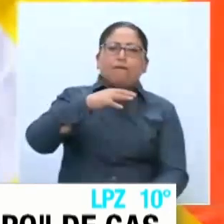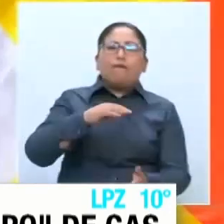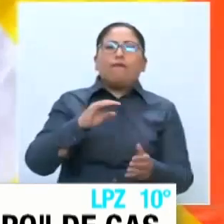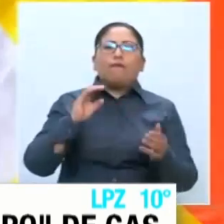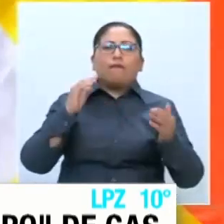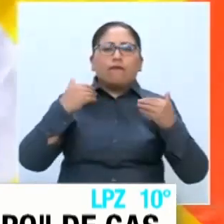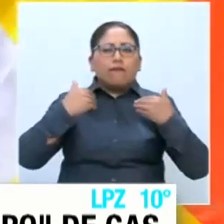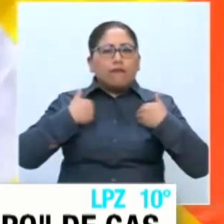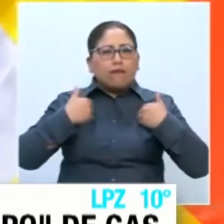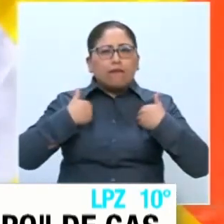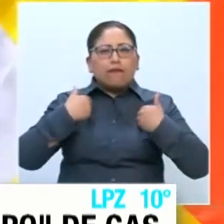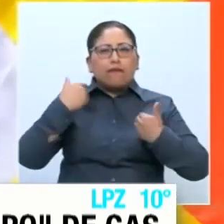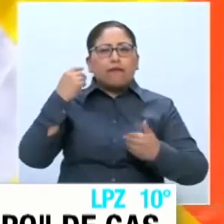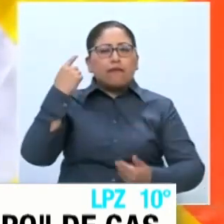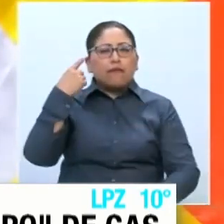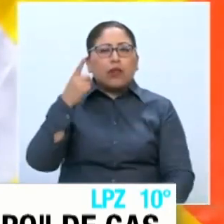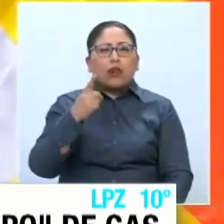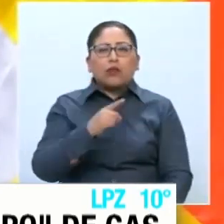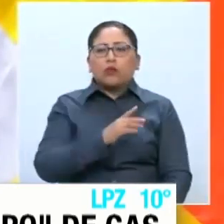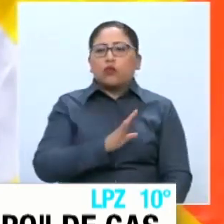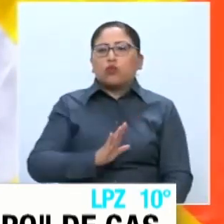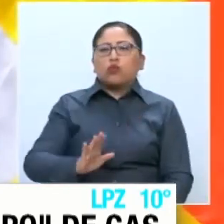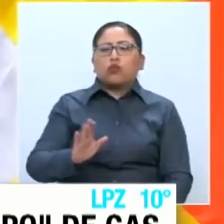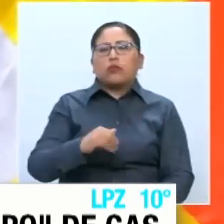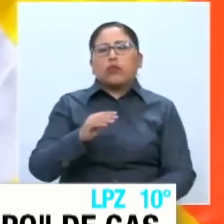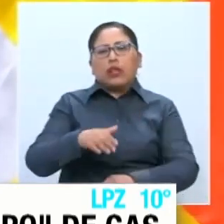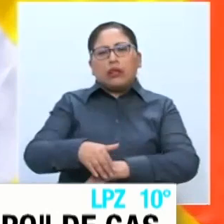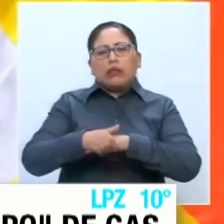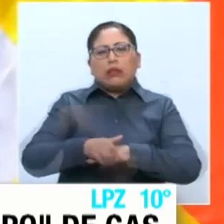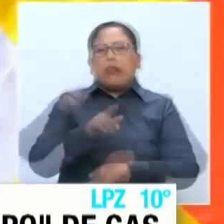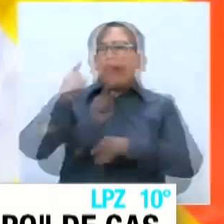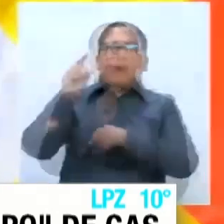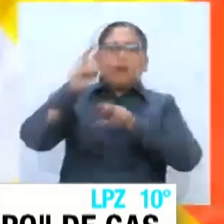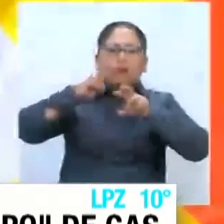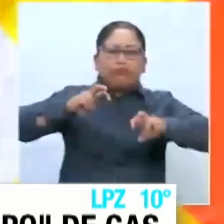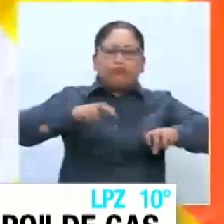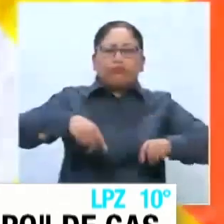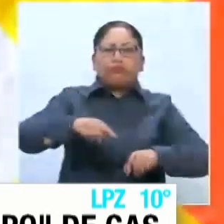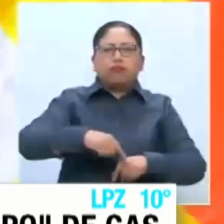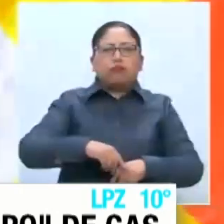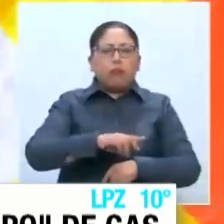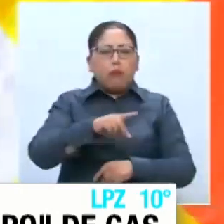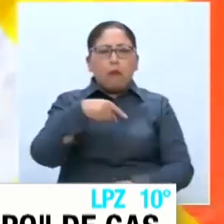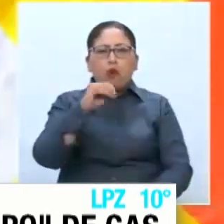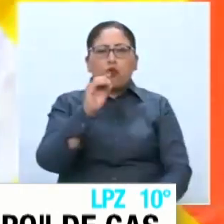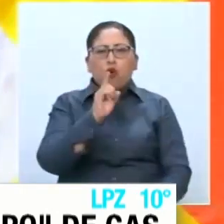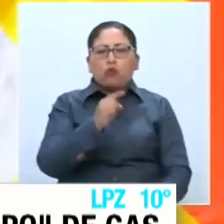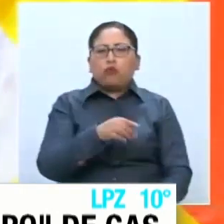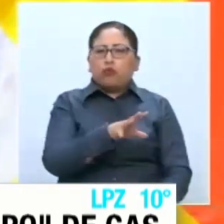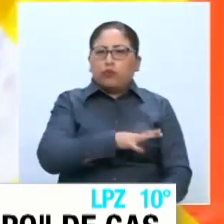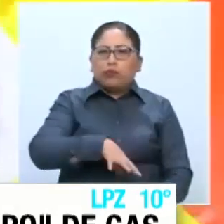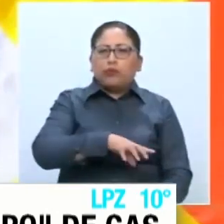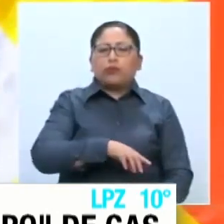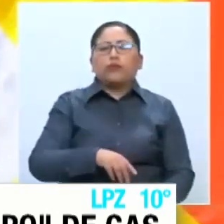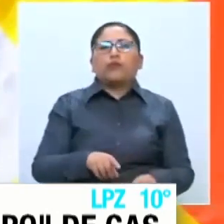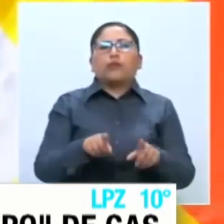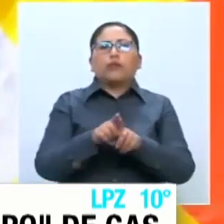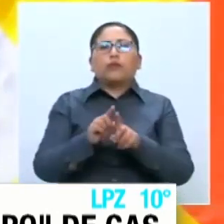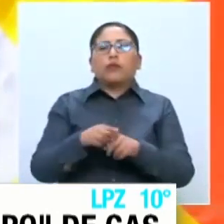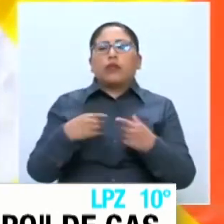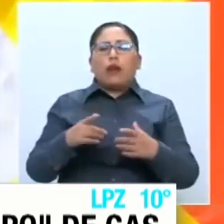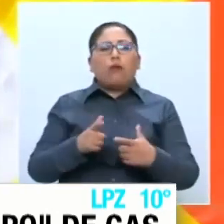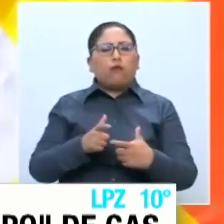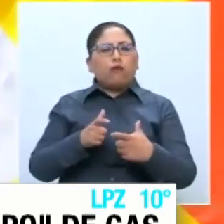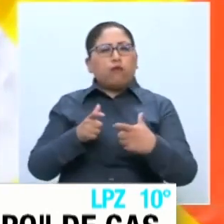de pies cúbicos, para que traduzcamos del inglés el TCF. Y por lo tanto Bolivia ya cuenta con un nuevo